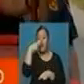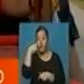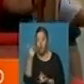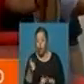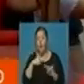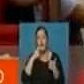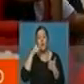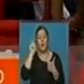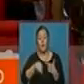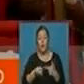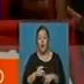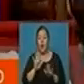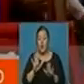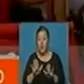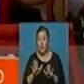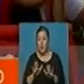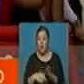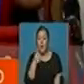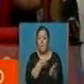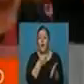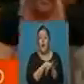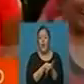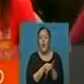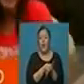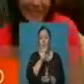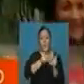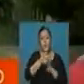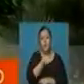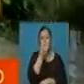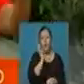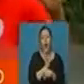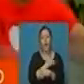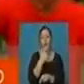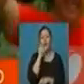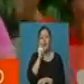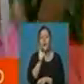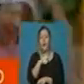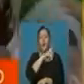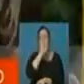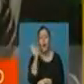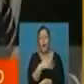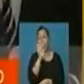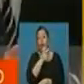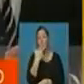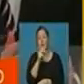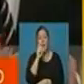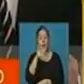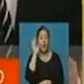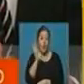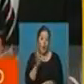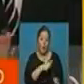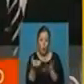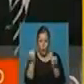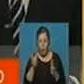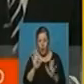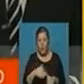narcotráfico y de ese modo les va a pagar a quien delate algo así como 30.000 euros o 30.000 dólares, bueno,